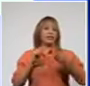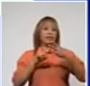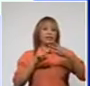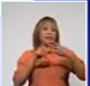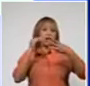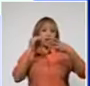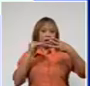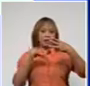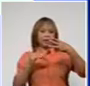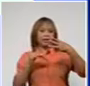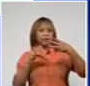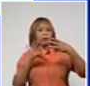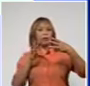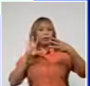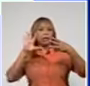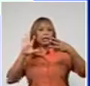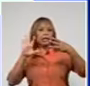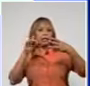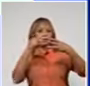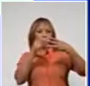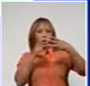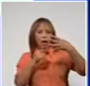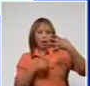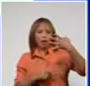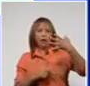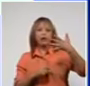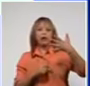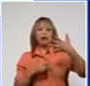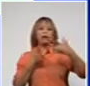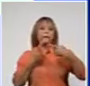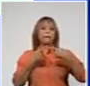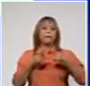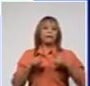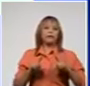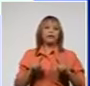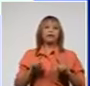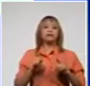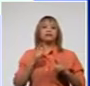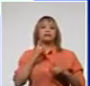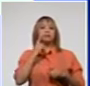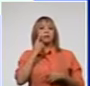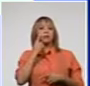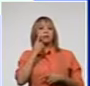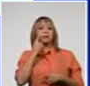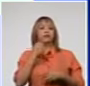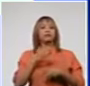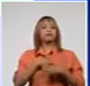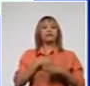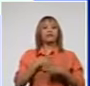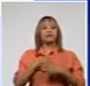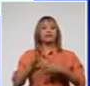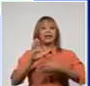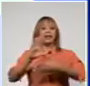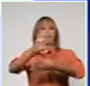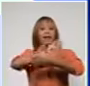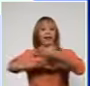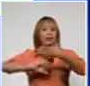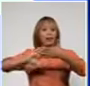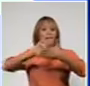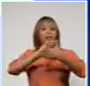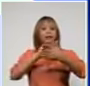como el quinto en el mundo, sin embargo, por lo que representa en las Américas,